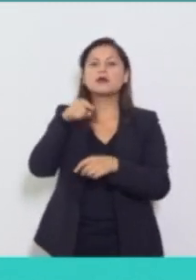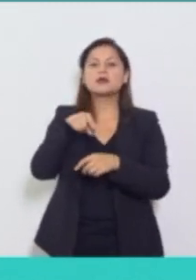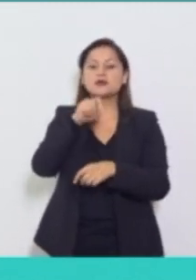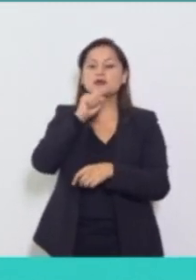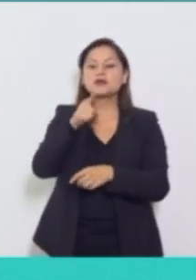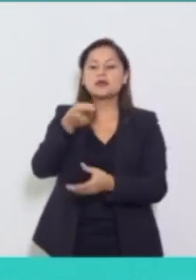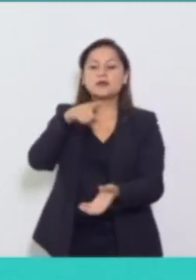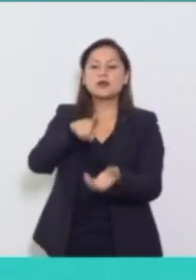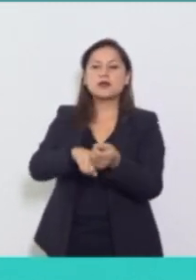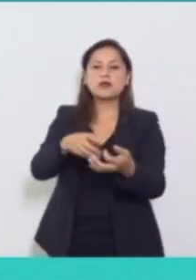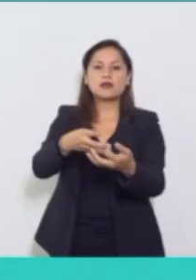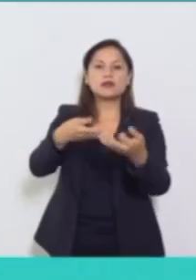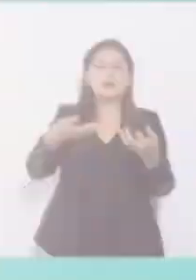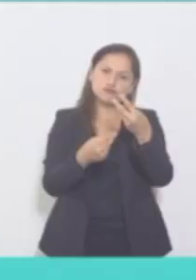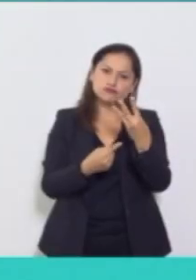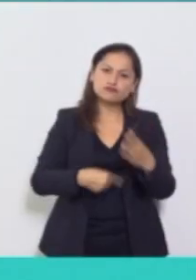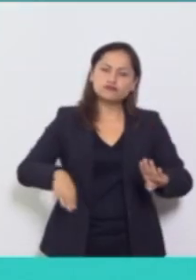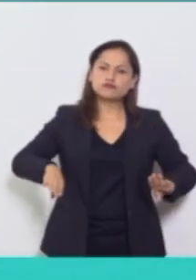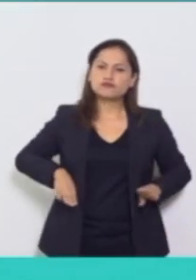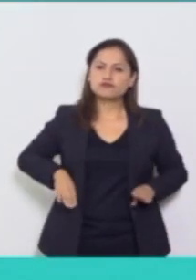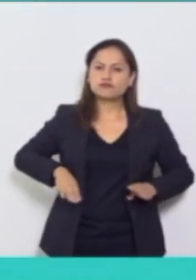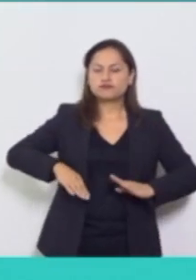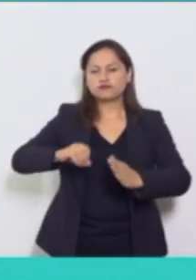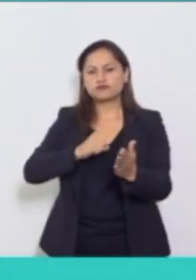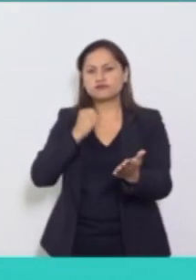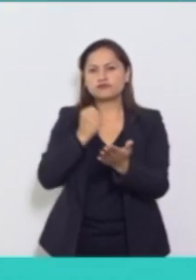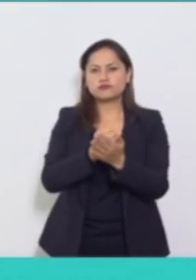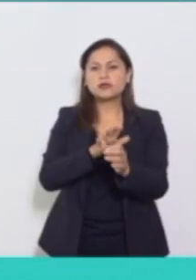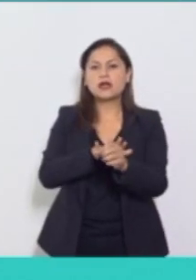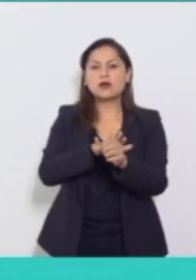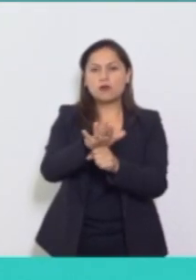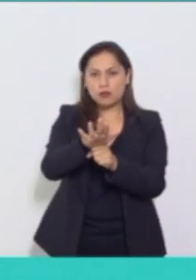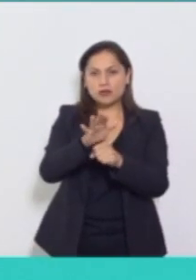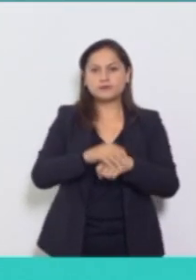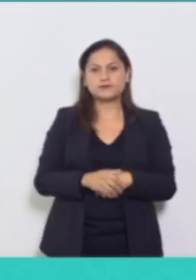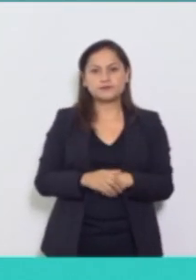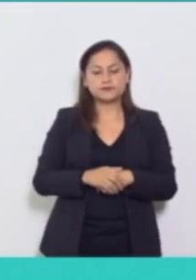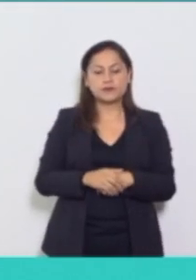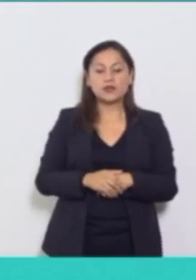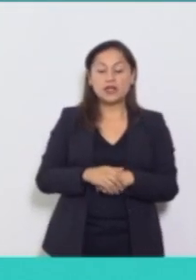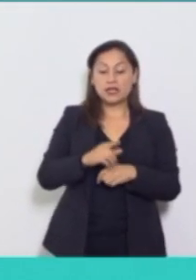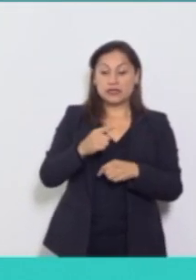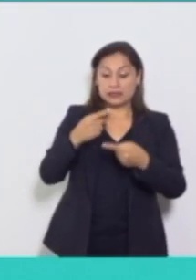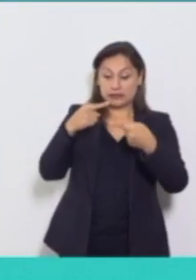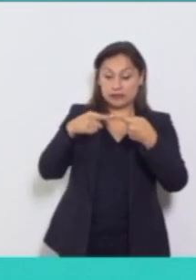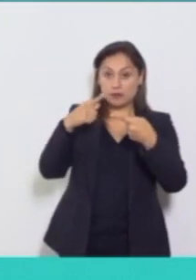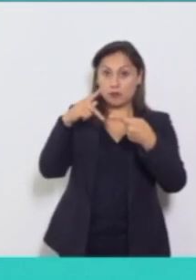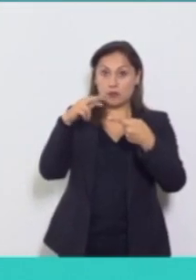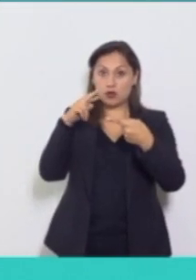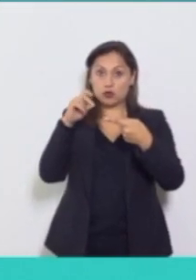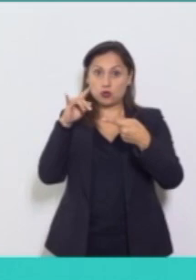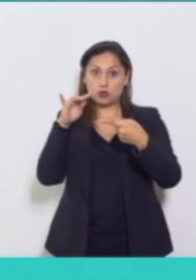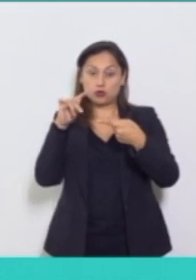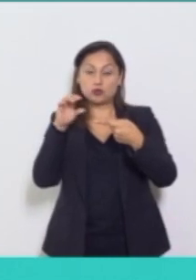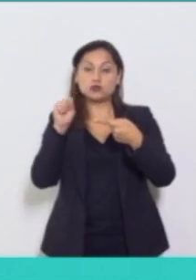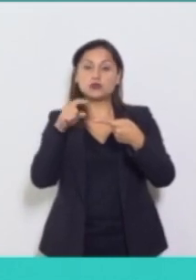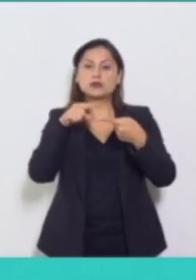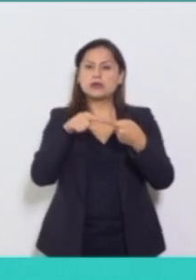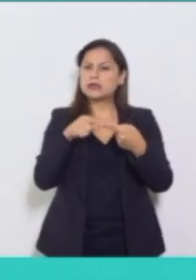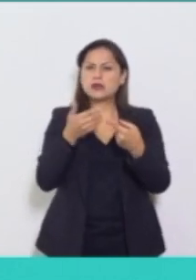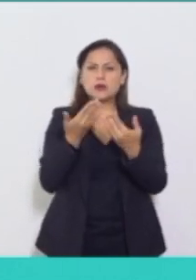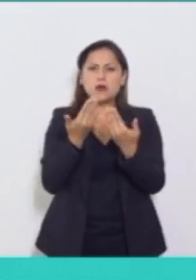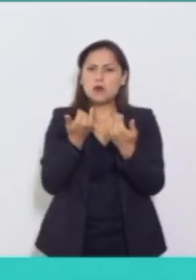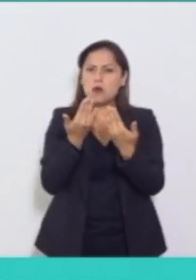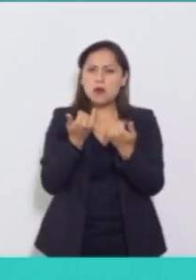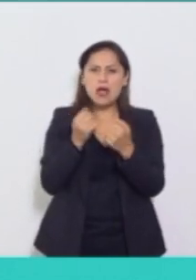los productos de la canasta básica. Un particular solicitó a DICONSA S.A.D.C.B. conocer para los años 2016, 2017 y